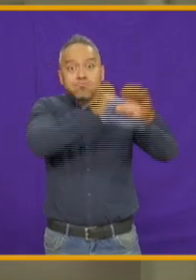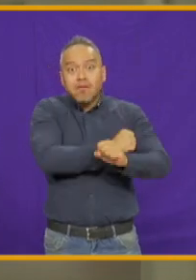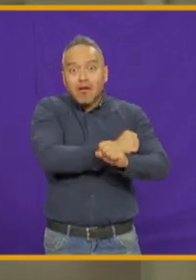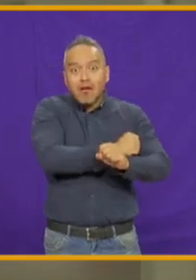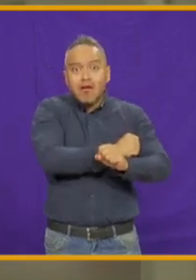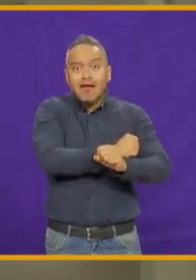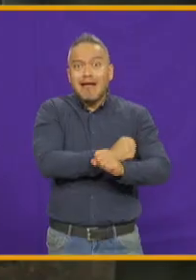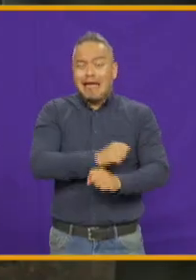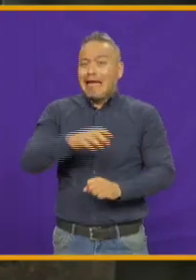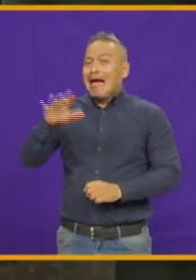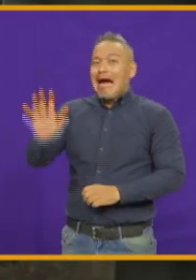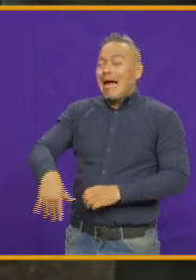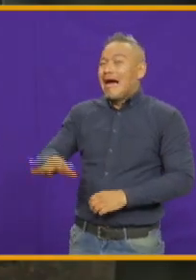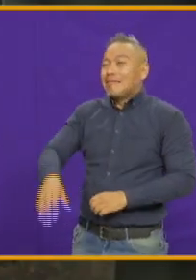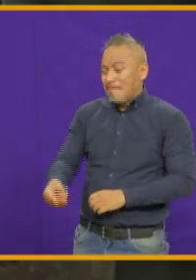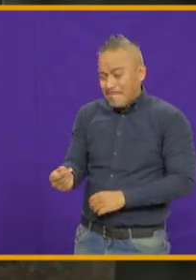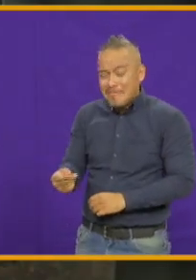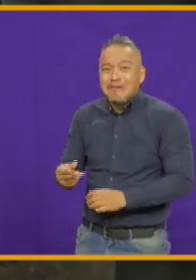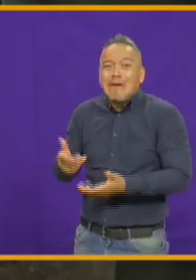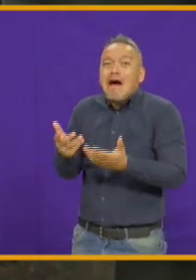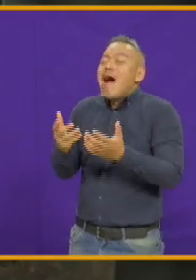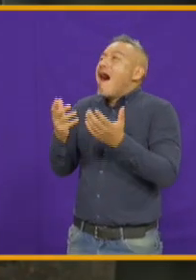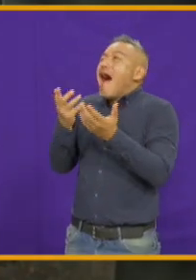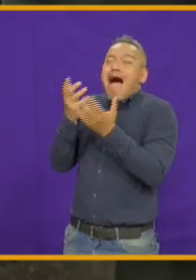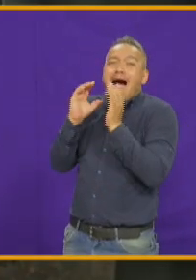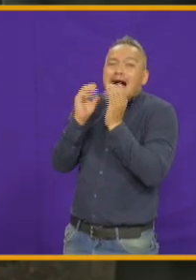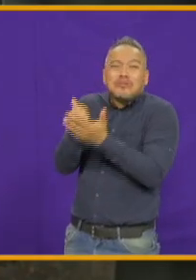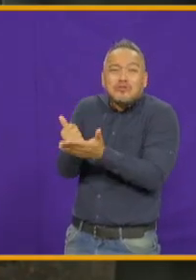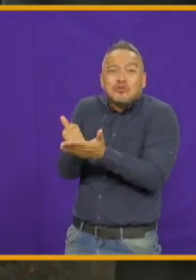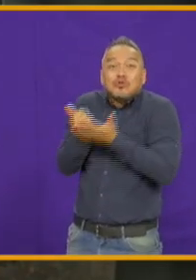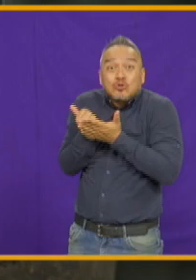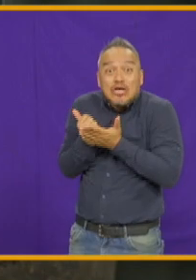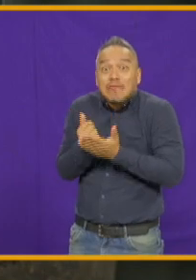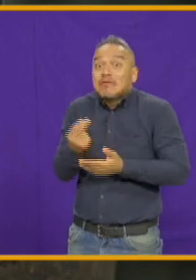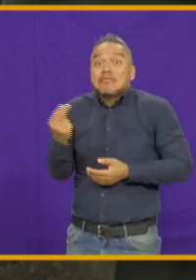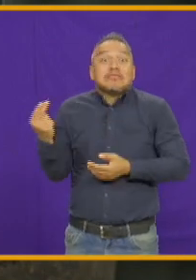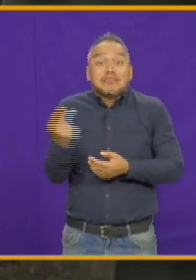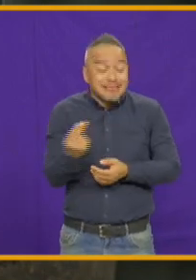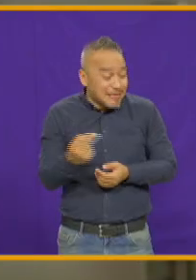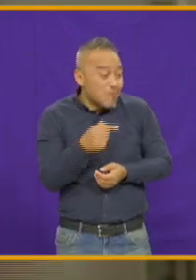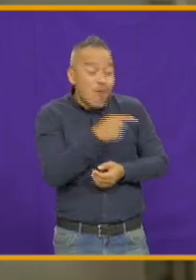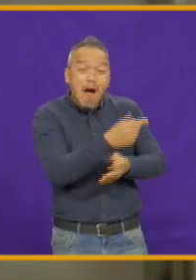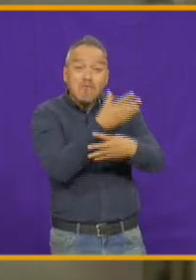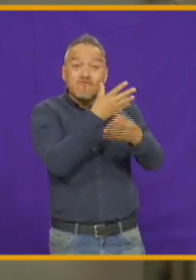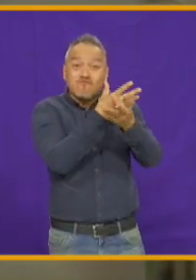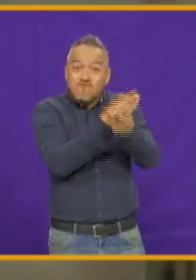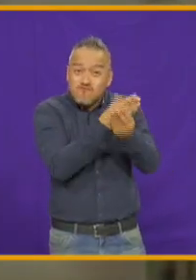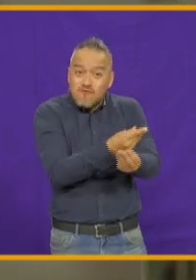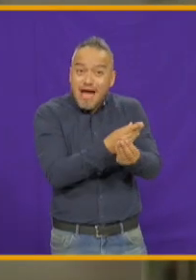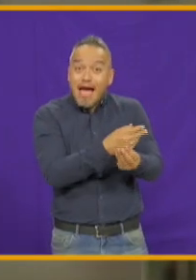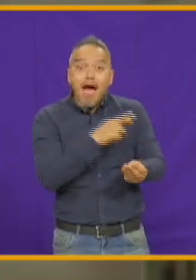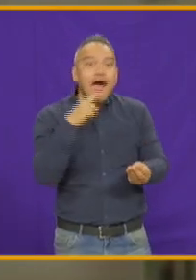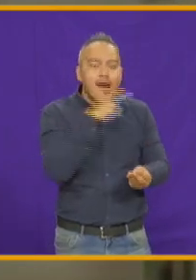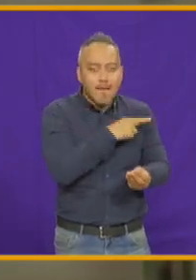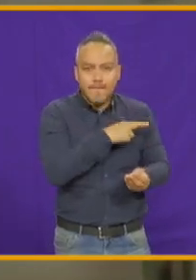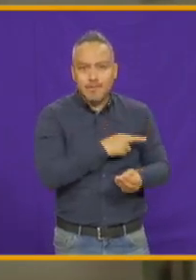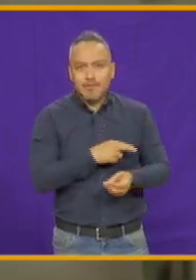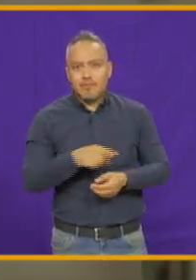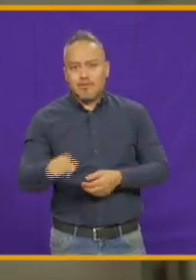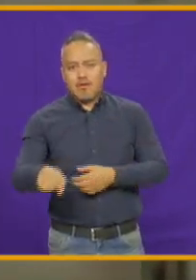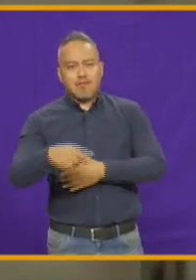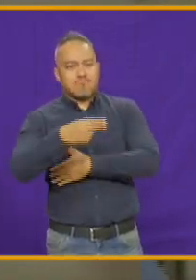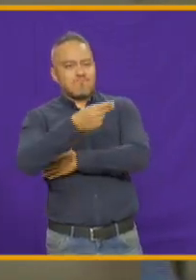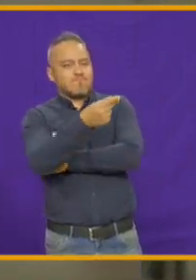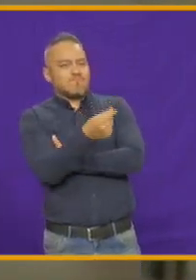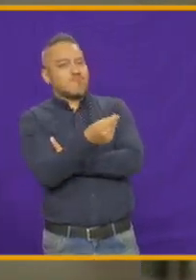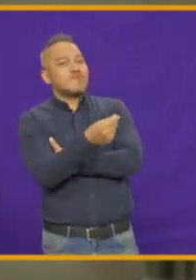barriga llama a la policía llama a los bomberos hay que encontrar un taller de reparaciones enseguida barriga se dio cuenta de